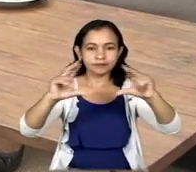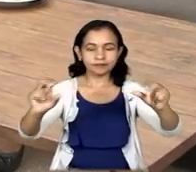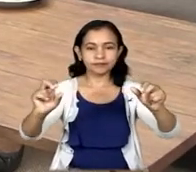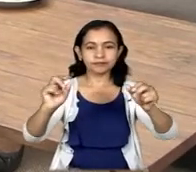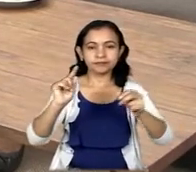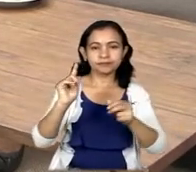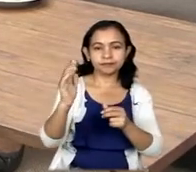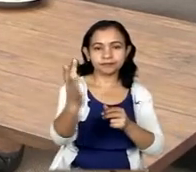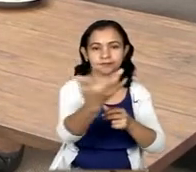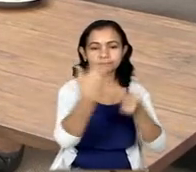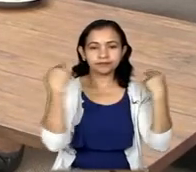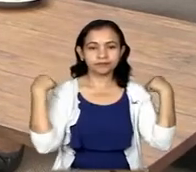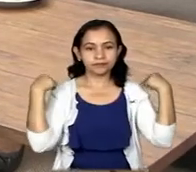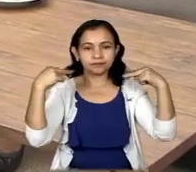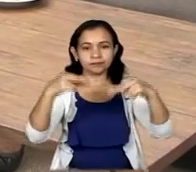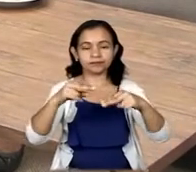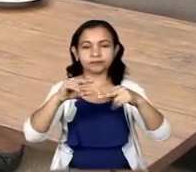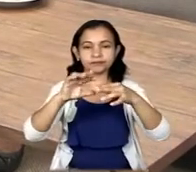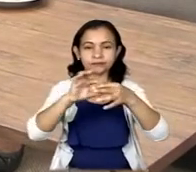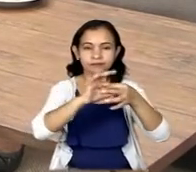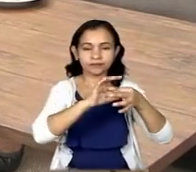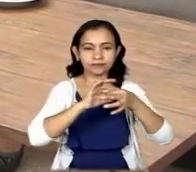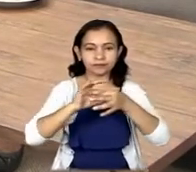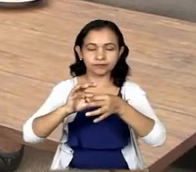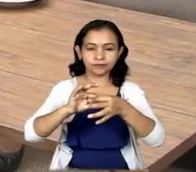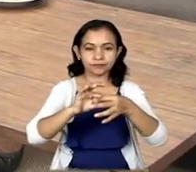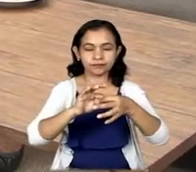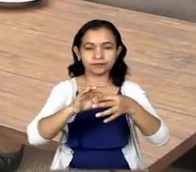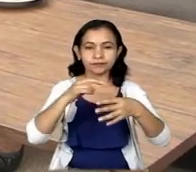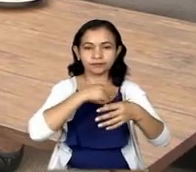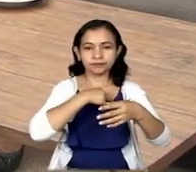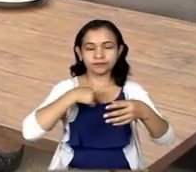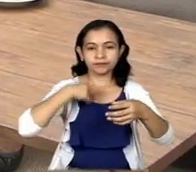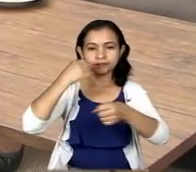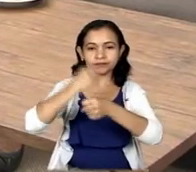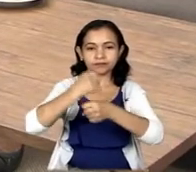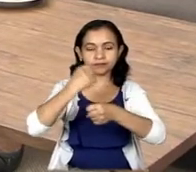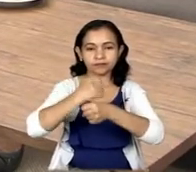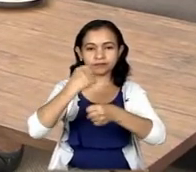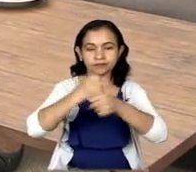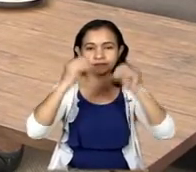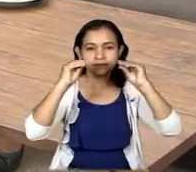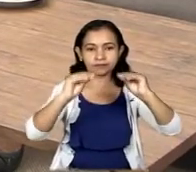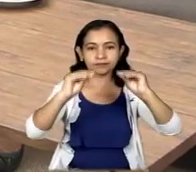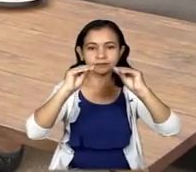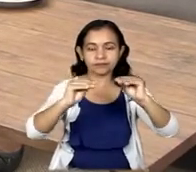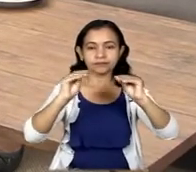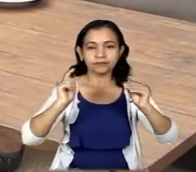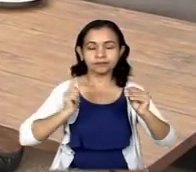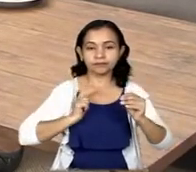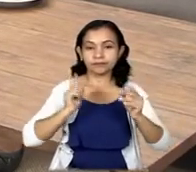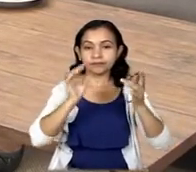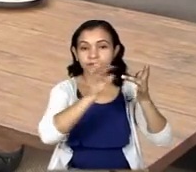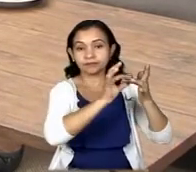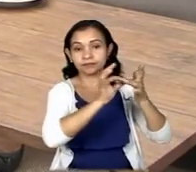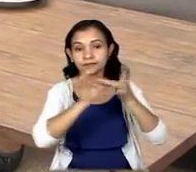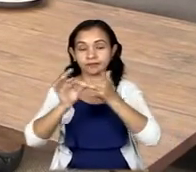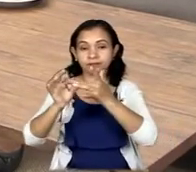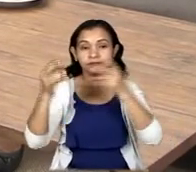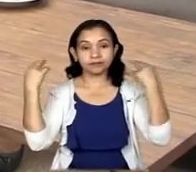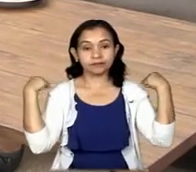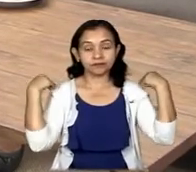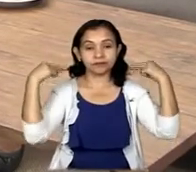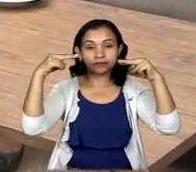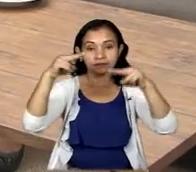de los docentes. Entonces somos nosotros los que vamos a sacarla adelante a través de la educación. Tenemos el privilegio de ser